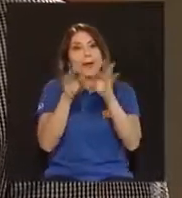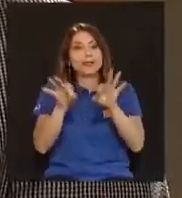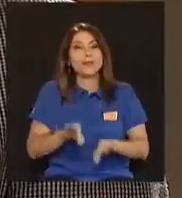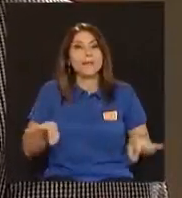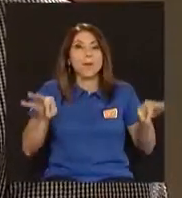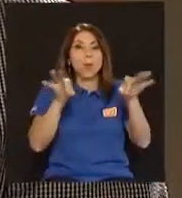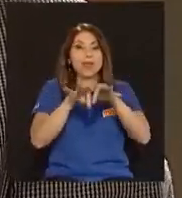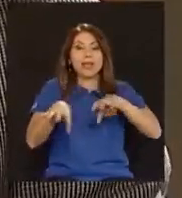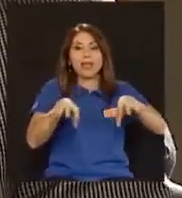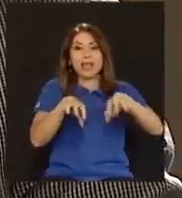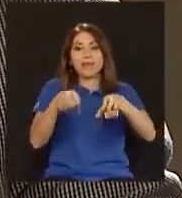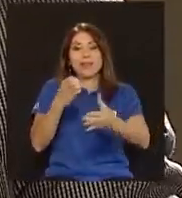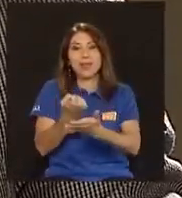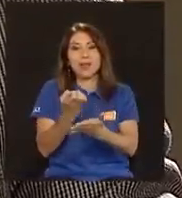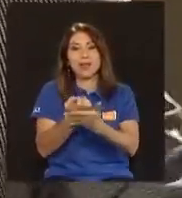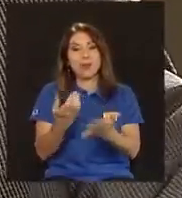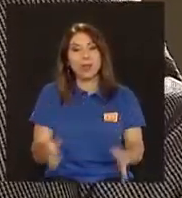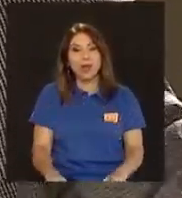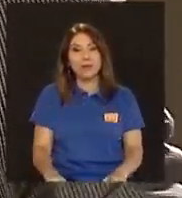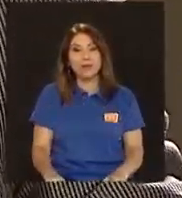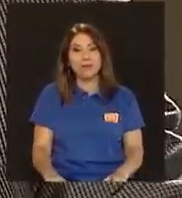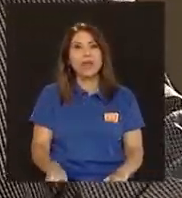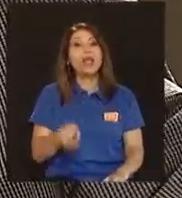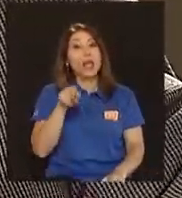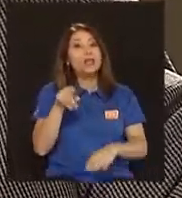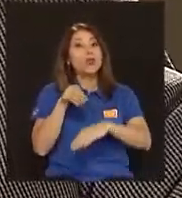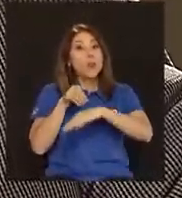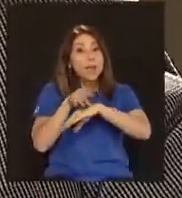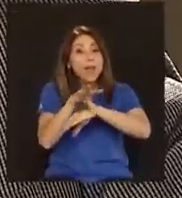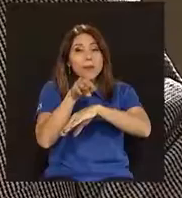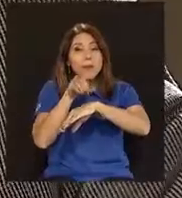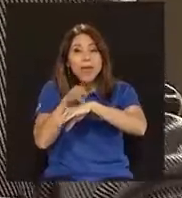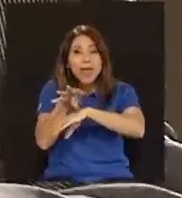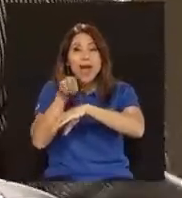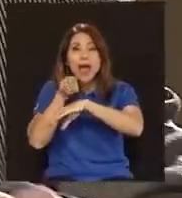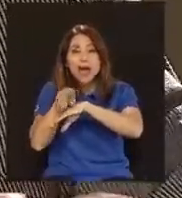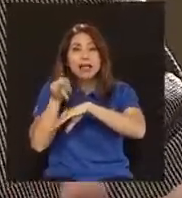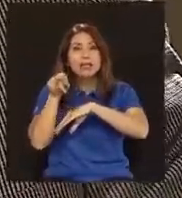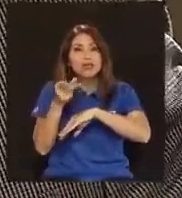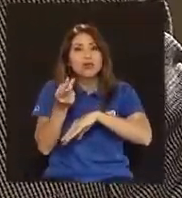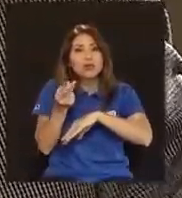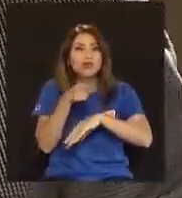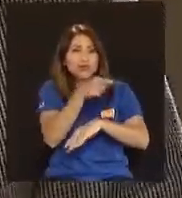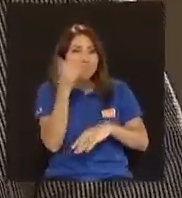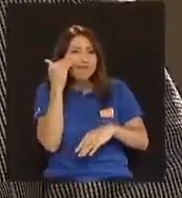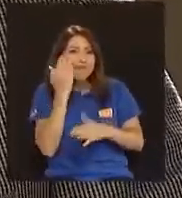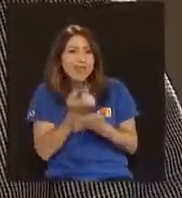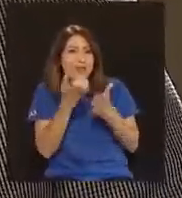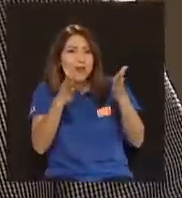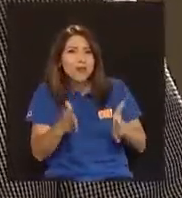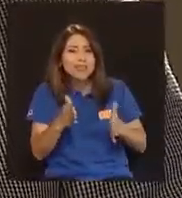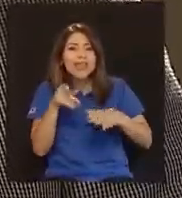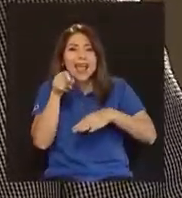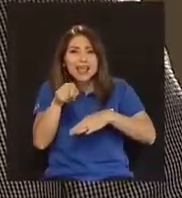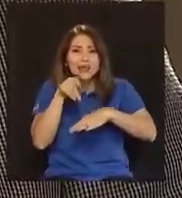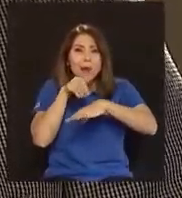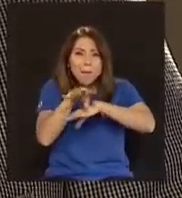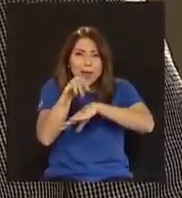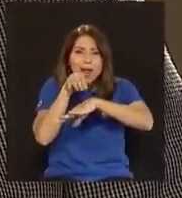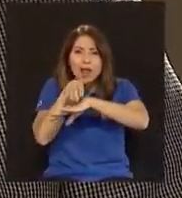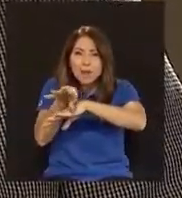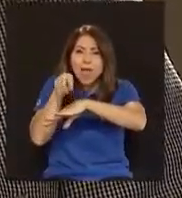económica. Y eso permea, esos recursos van permeando, lo sabes, como economista, ahora va permeando al resto de la economía.